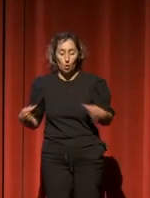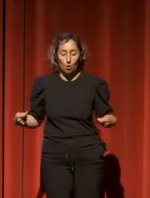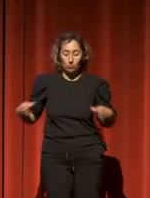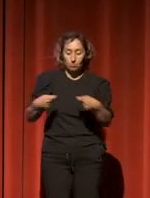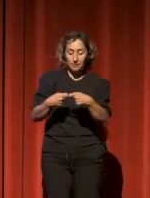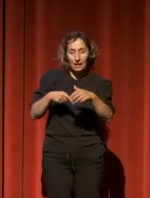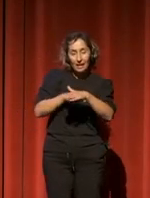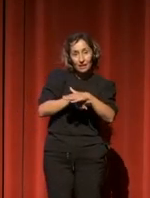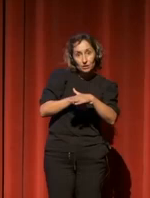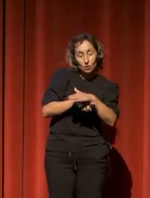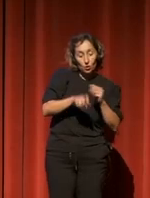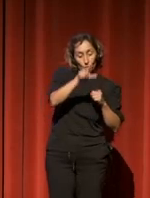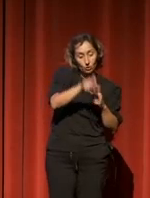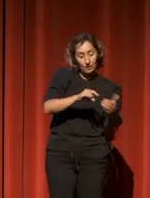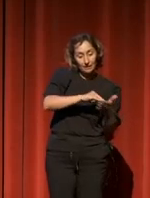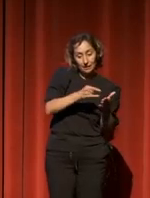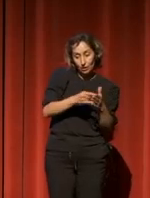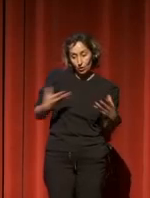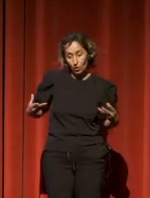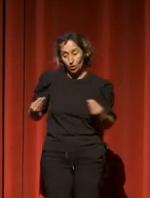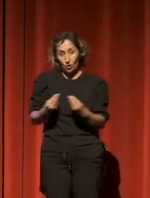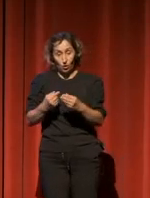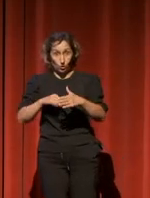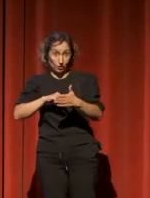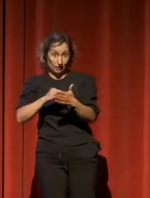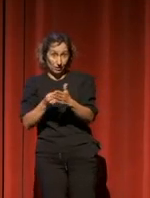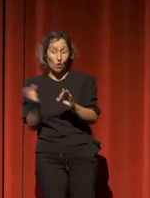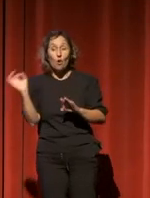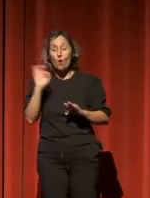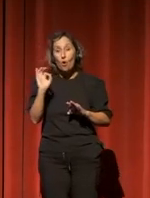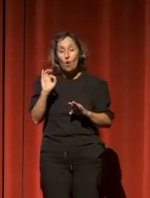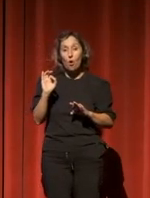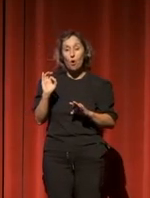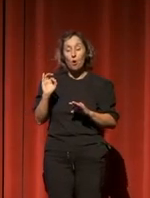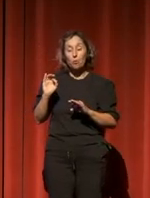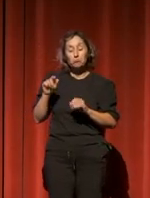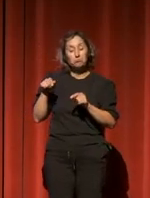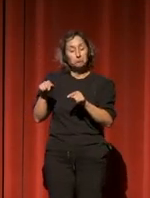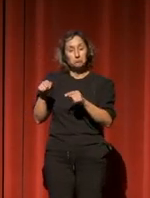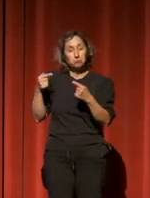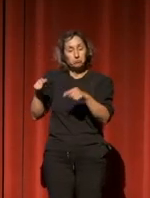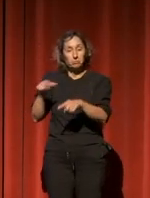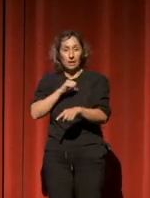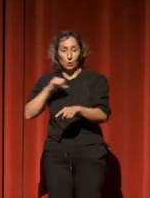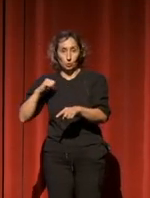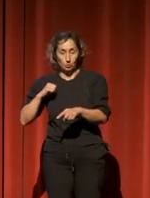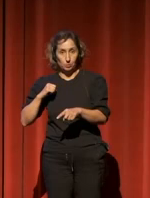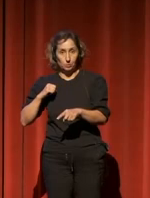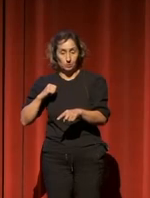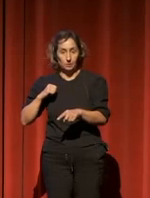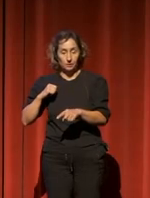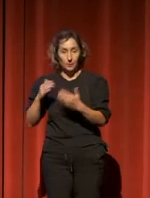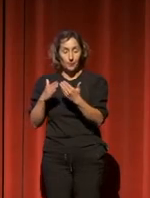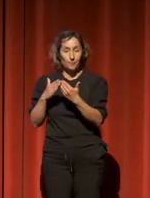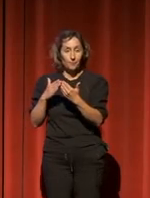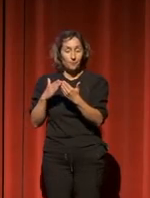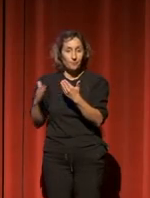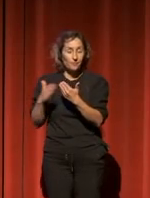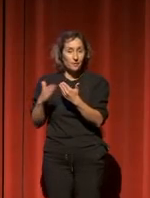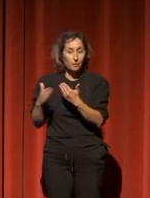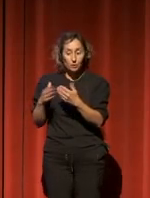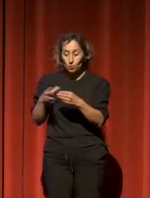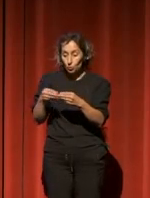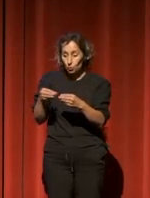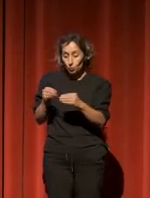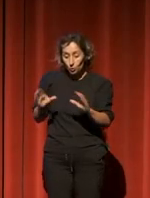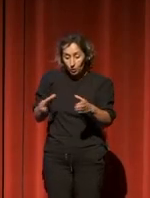junto algún personal técnico o que directamente como decía han adquirido autonomía eh Y ya son los propios eh